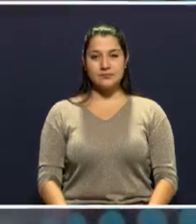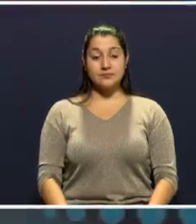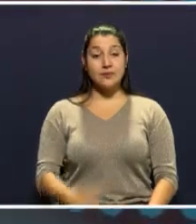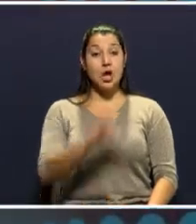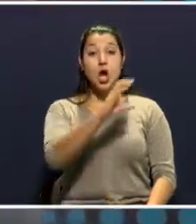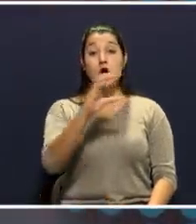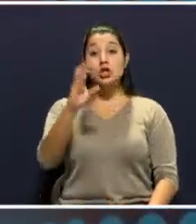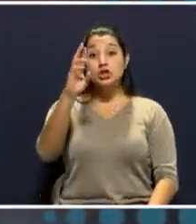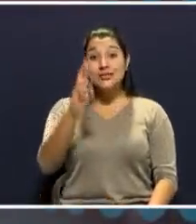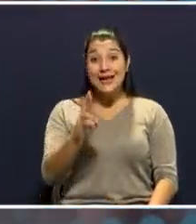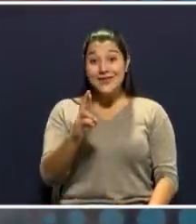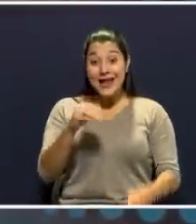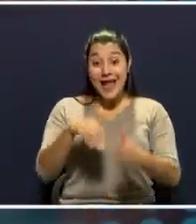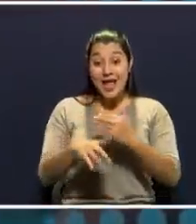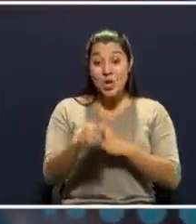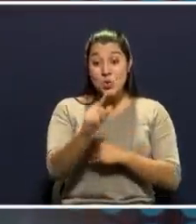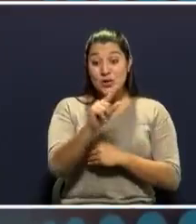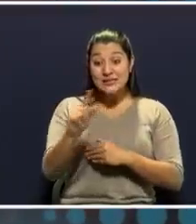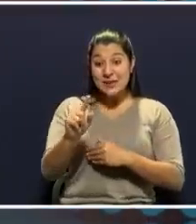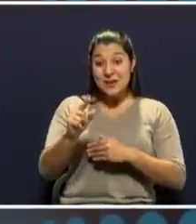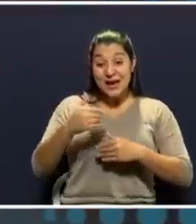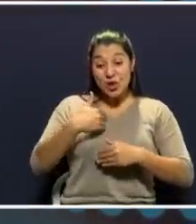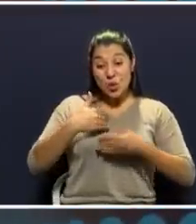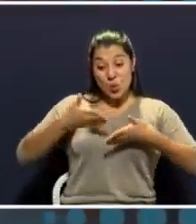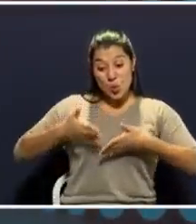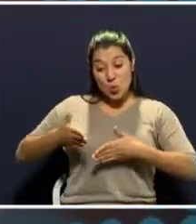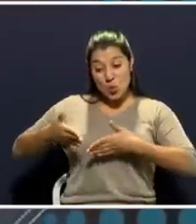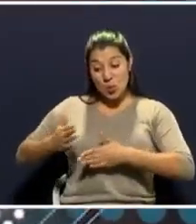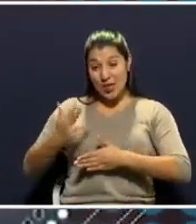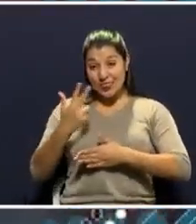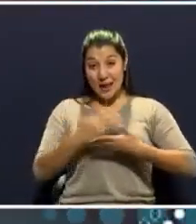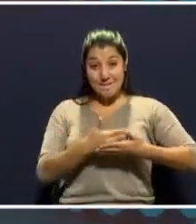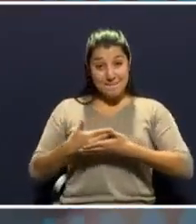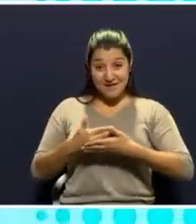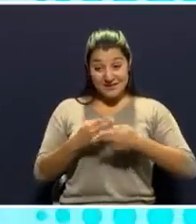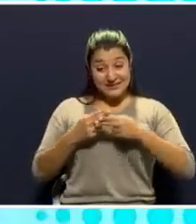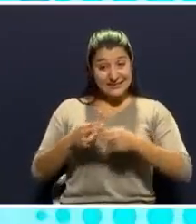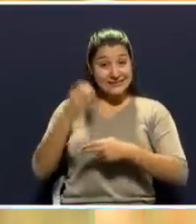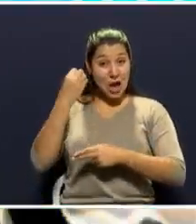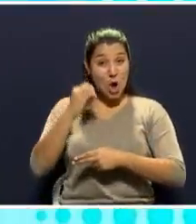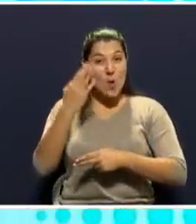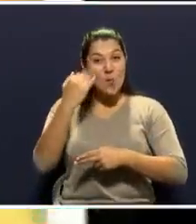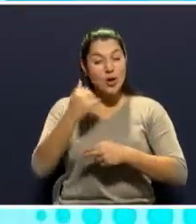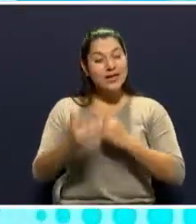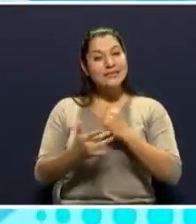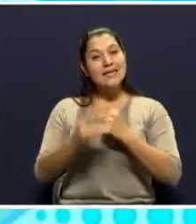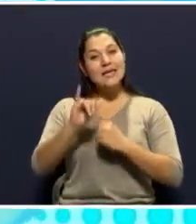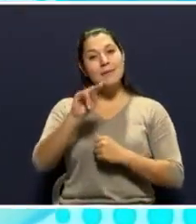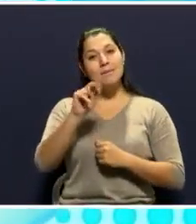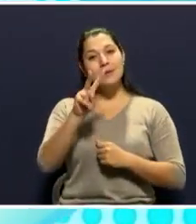Costa Rica vio nacer en menos de una semana los primeros 3 bebés de oro.